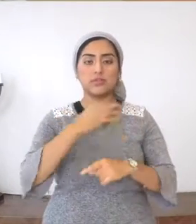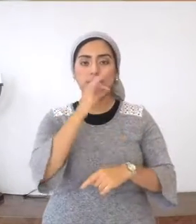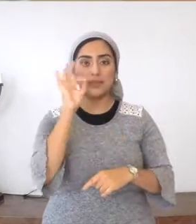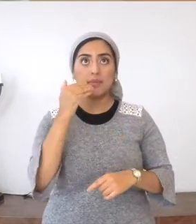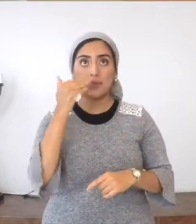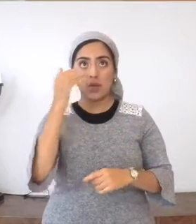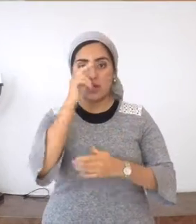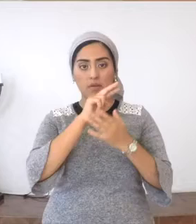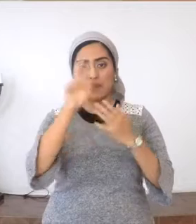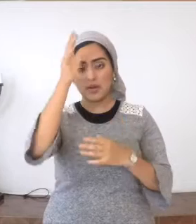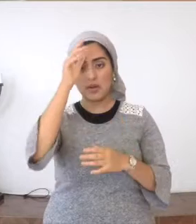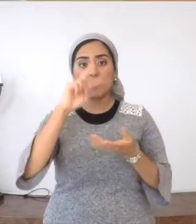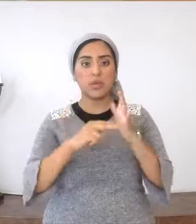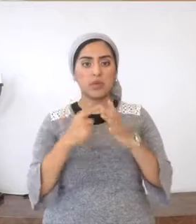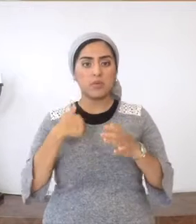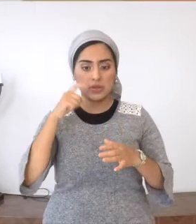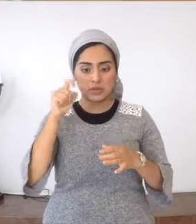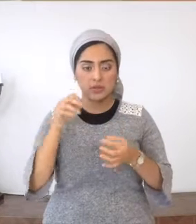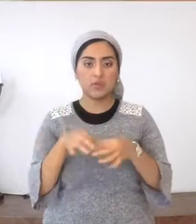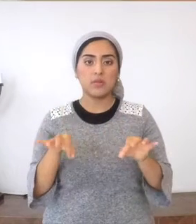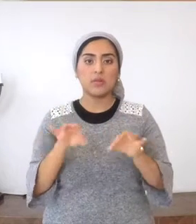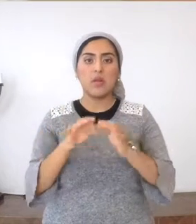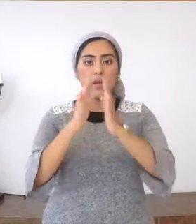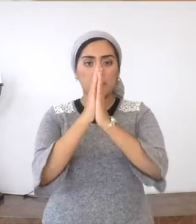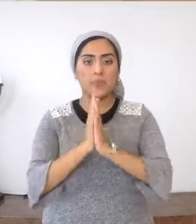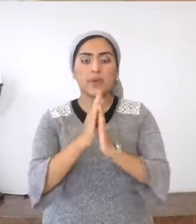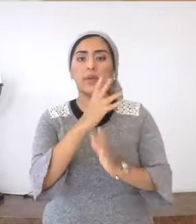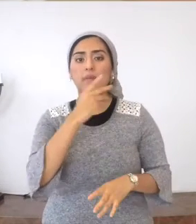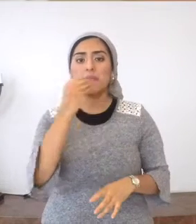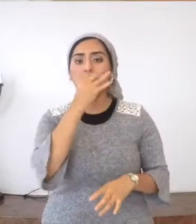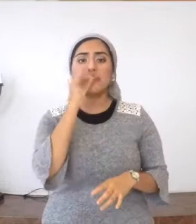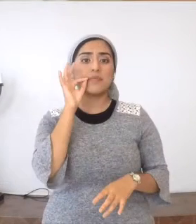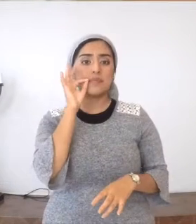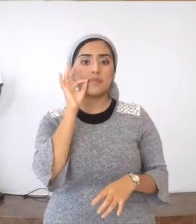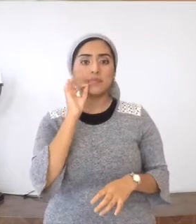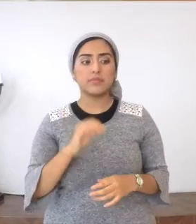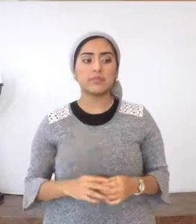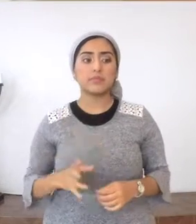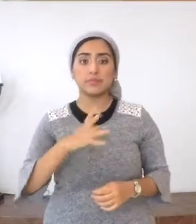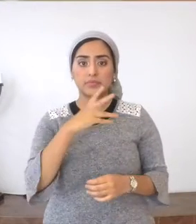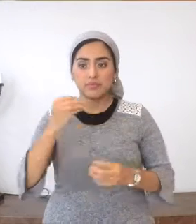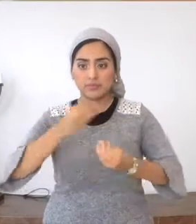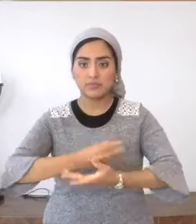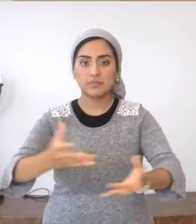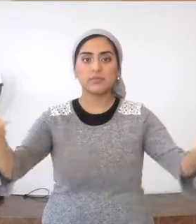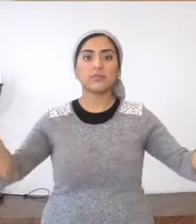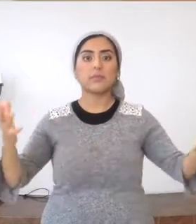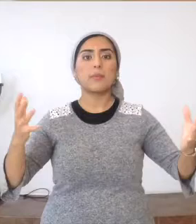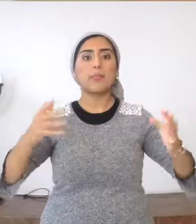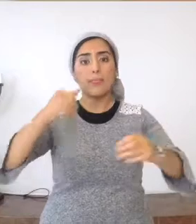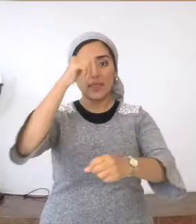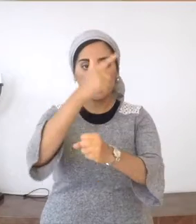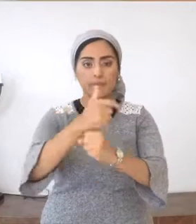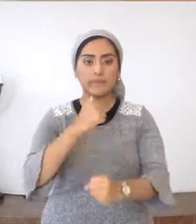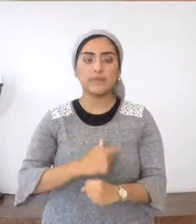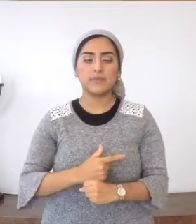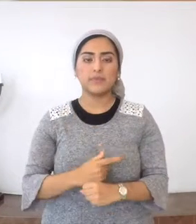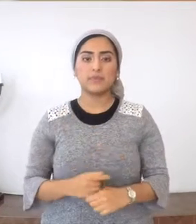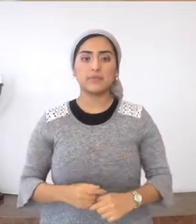Dice el Eterno Que no anunciemos Cuando estamos Pero hoy ayuné Bendito es el Abacadus O sea Que estemos Orando y ayunando